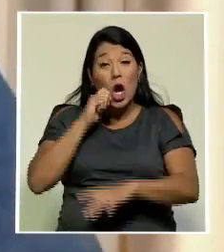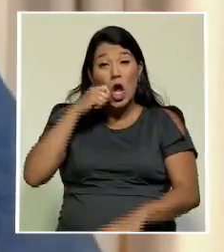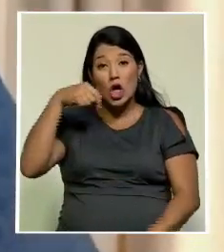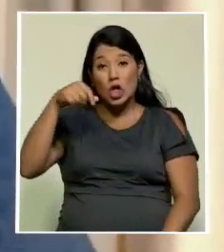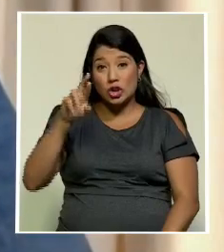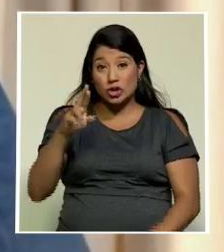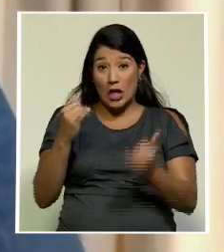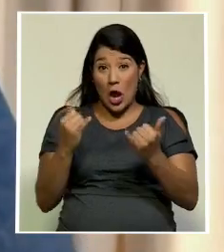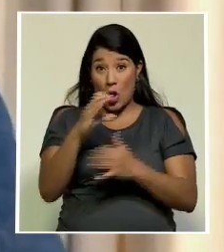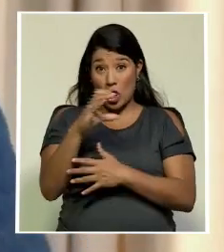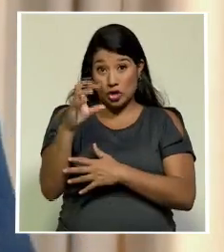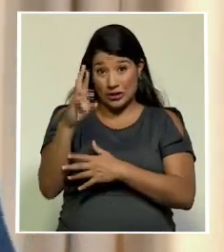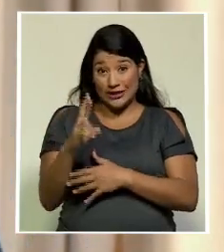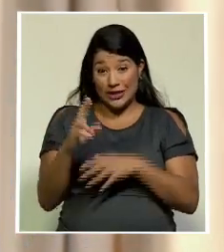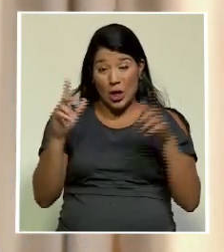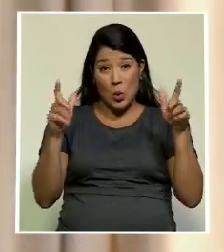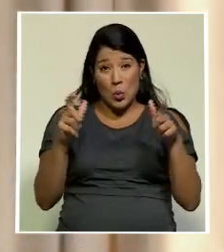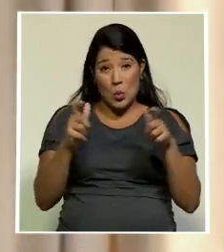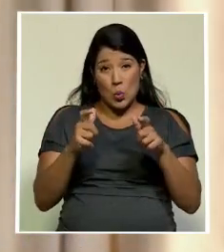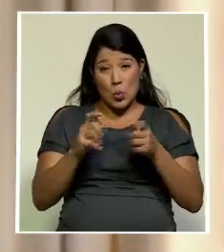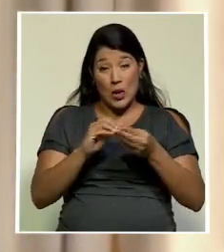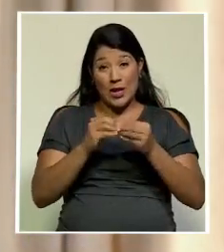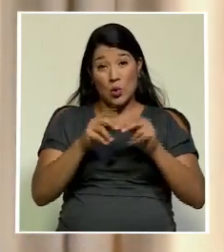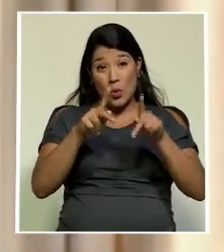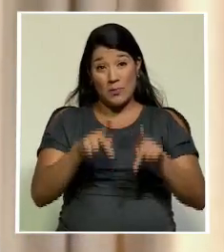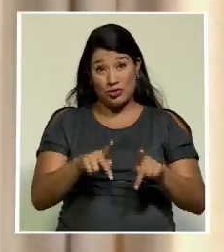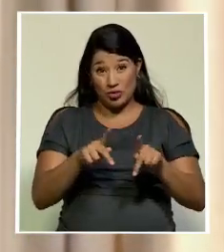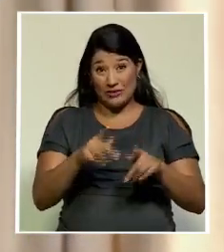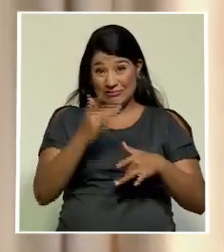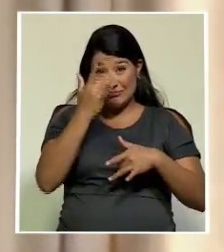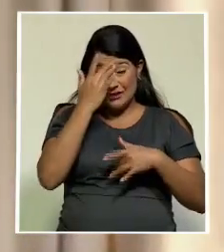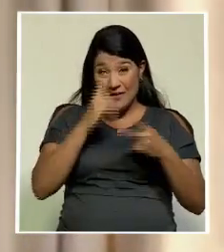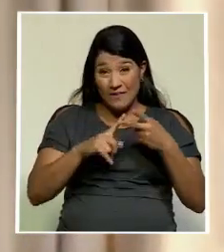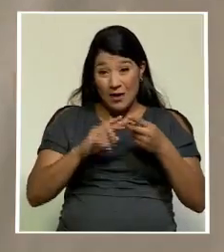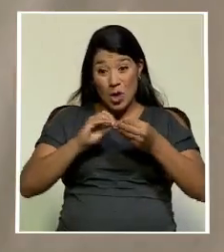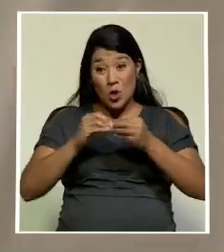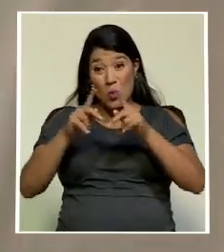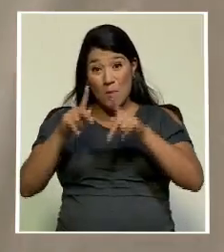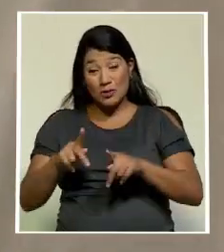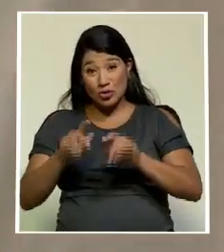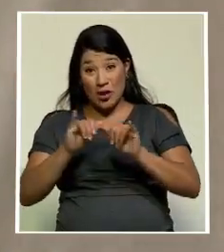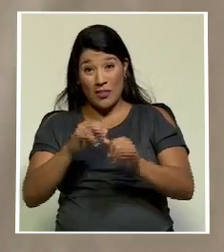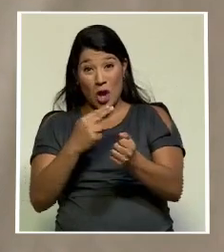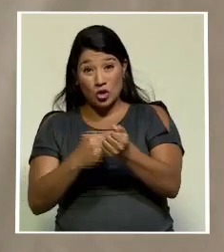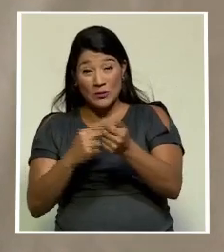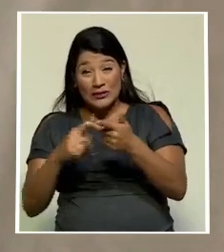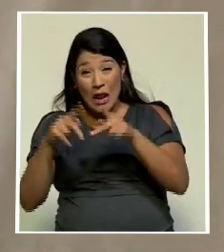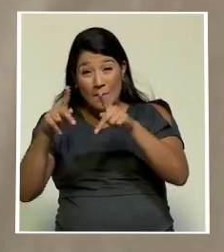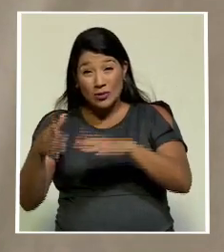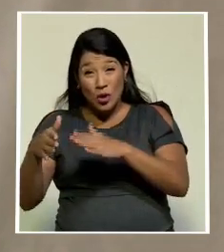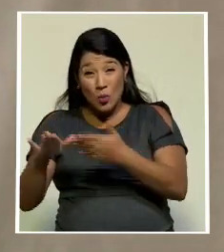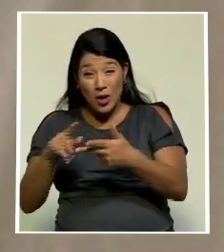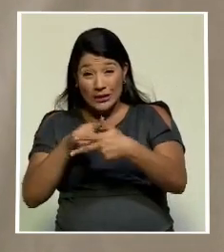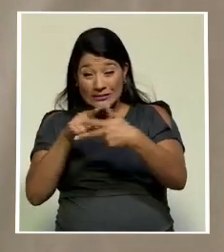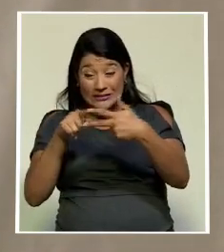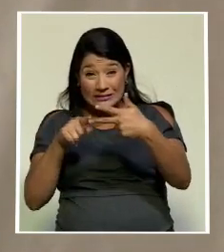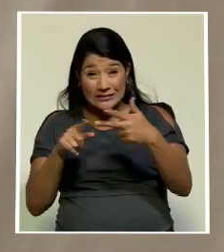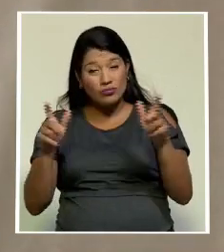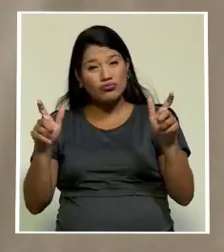una disminución en los casos, hospitalizaciones y mortalidad asociada a la COVID-19 durante la semana epidemiológica